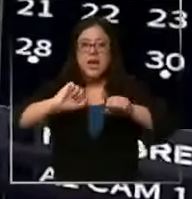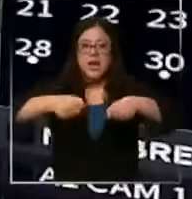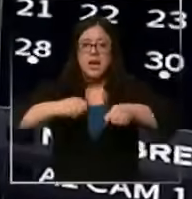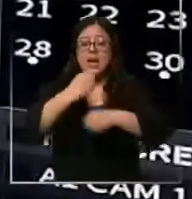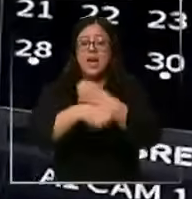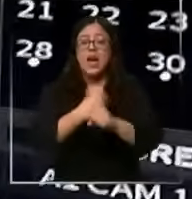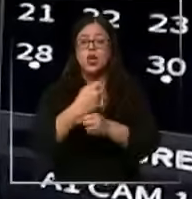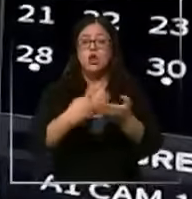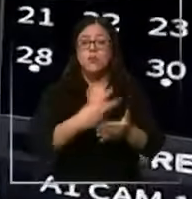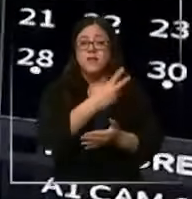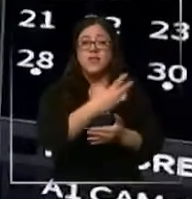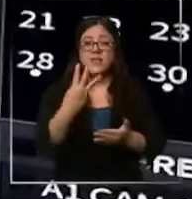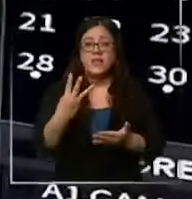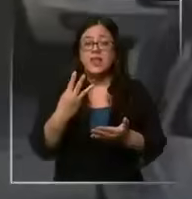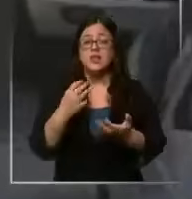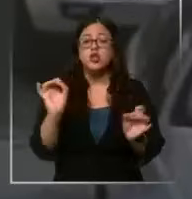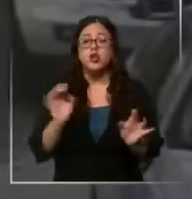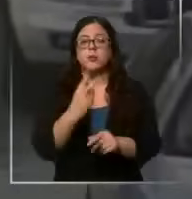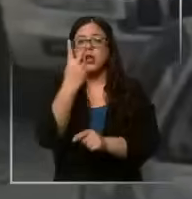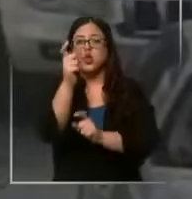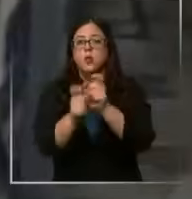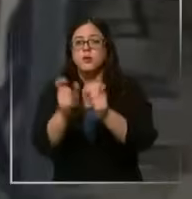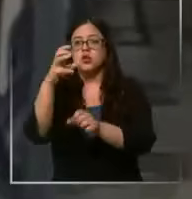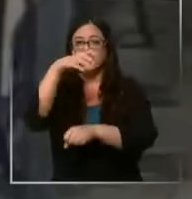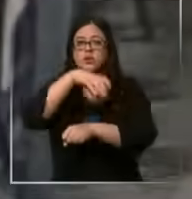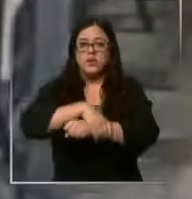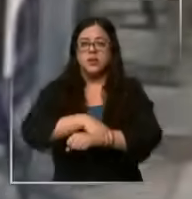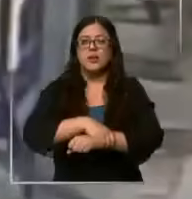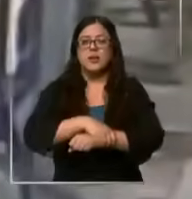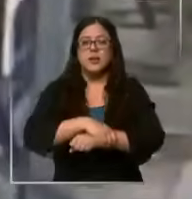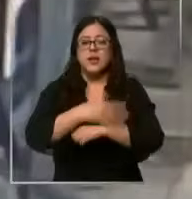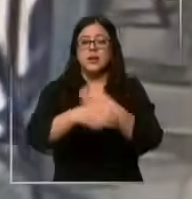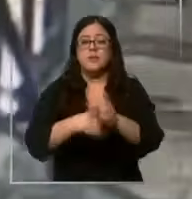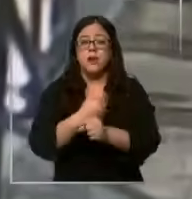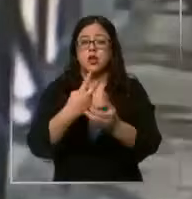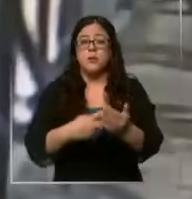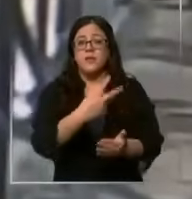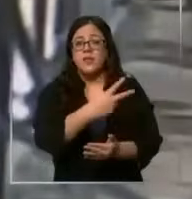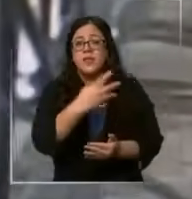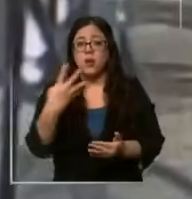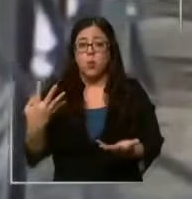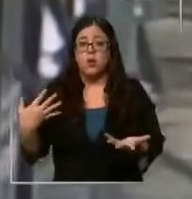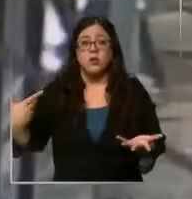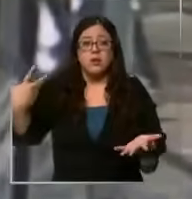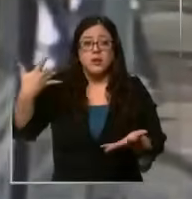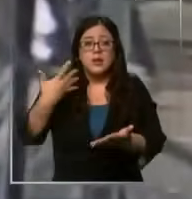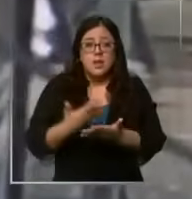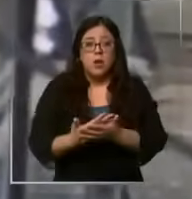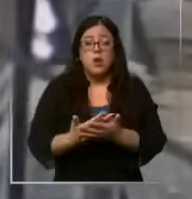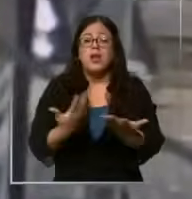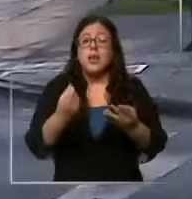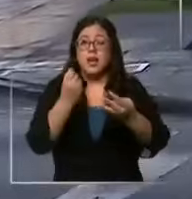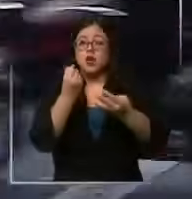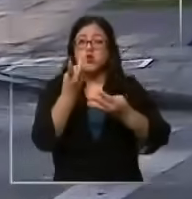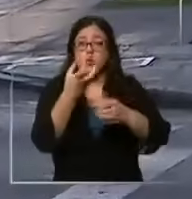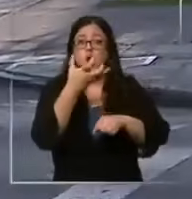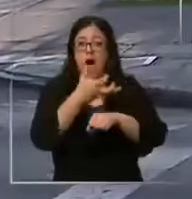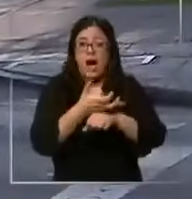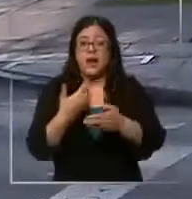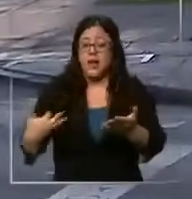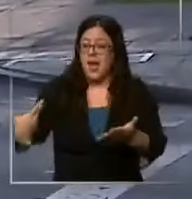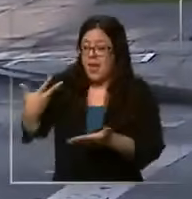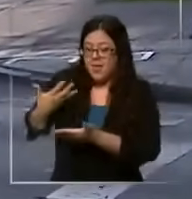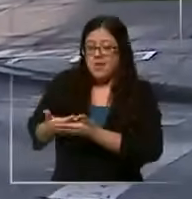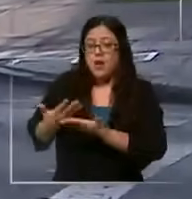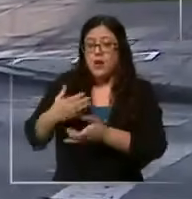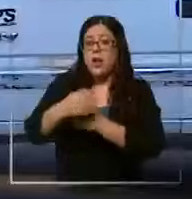el último semestre, solo 2 personas fueron detenidas. En 2024 ya se manejan las primeras cifras. Lo que lleva el año,